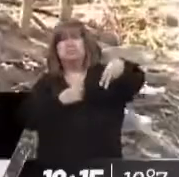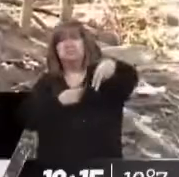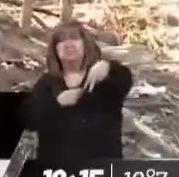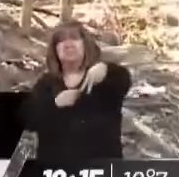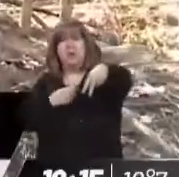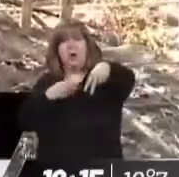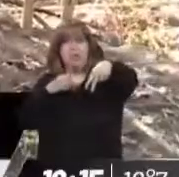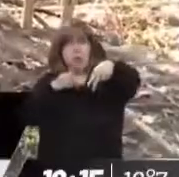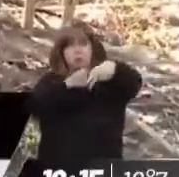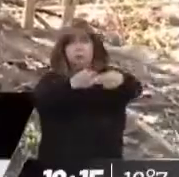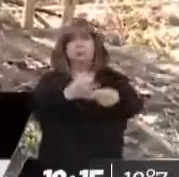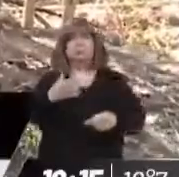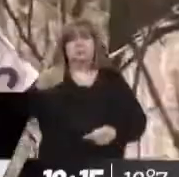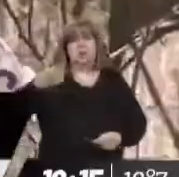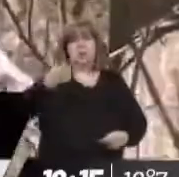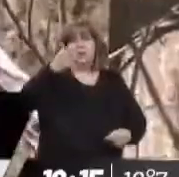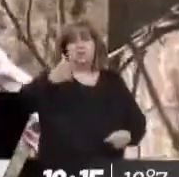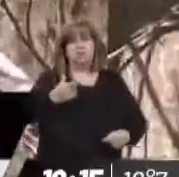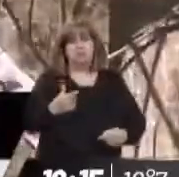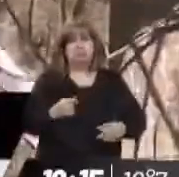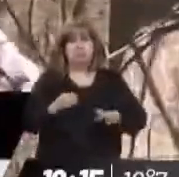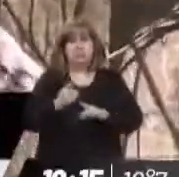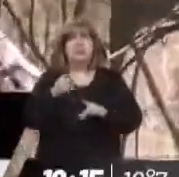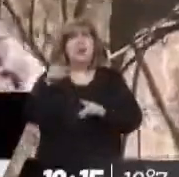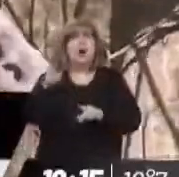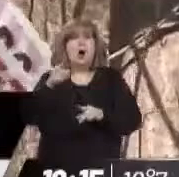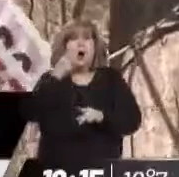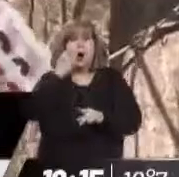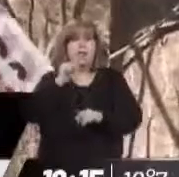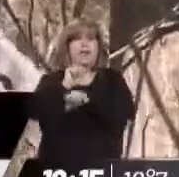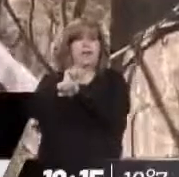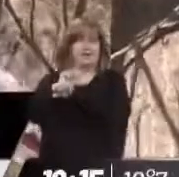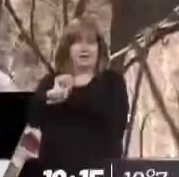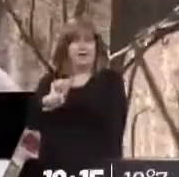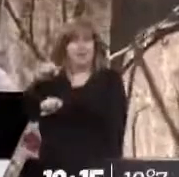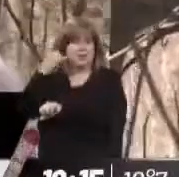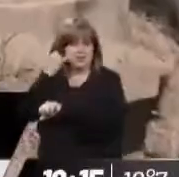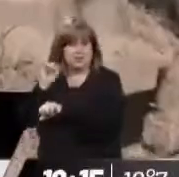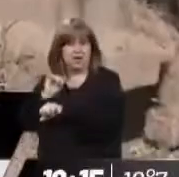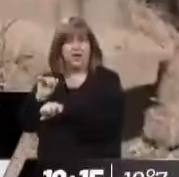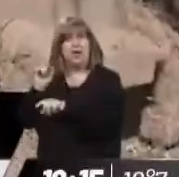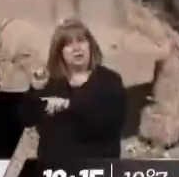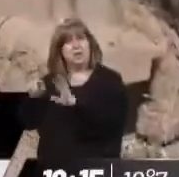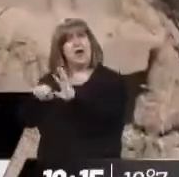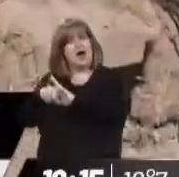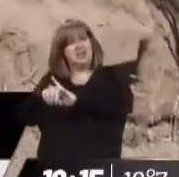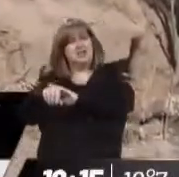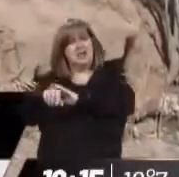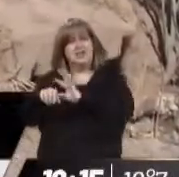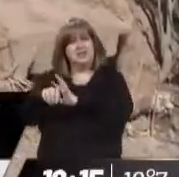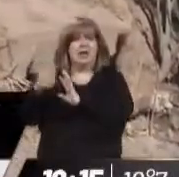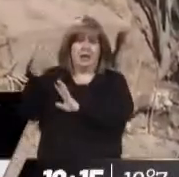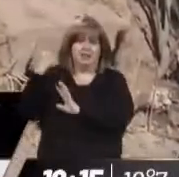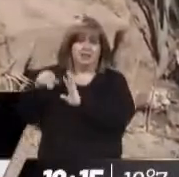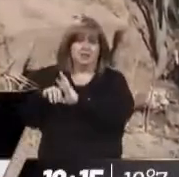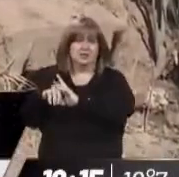elementos de interés para la investigación, quedó detenido este hombre, quien también tenía algunos antecedentes con